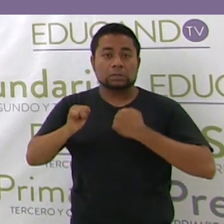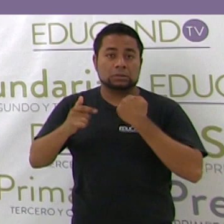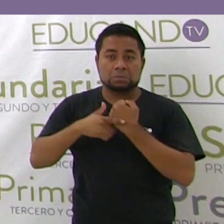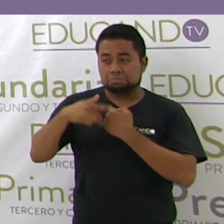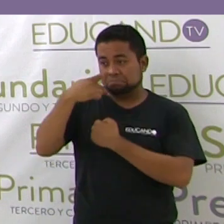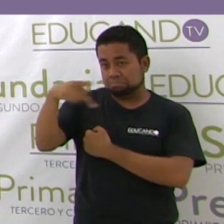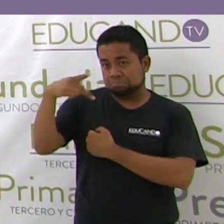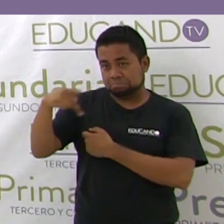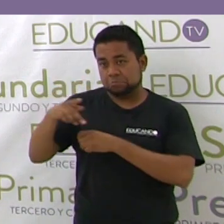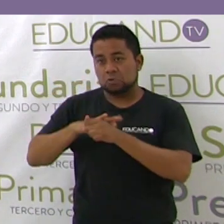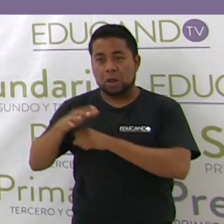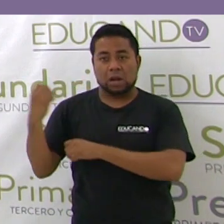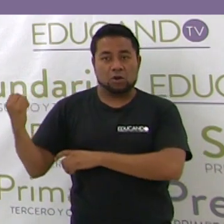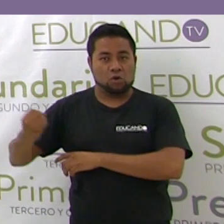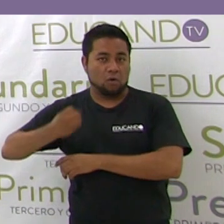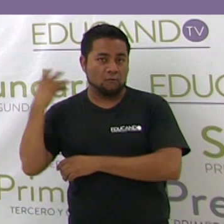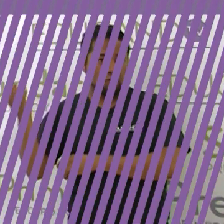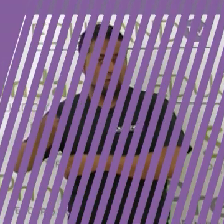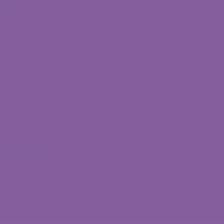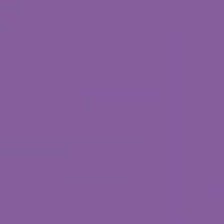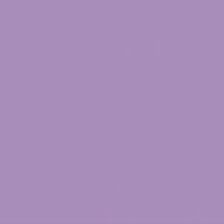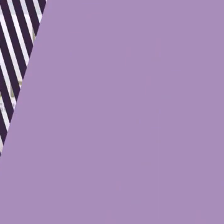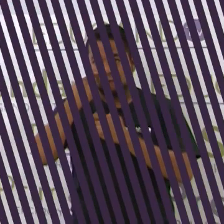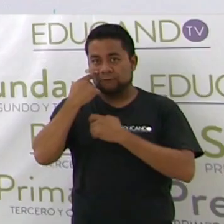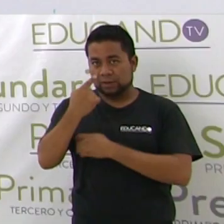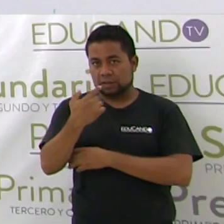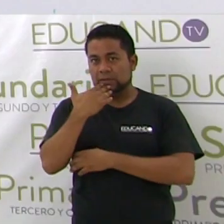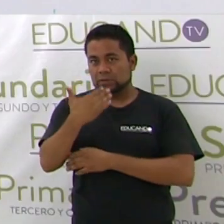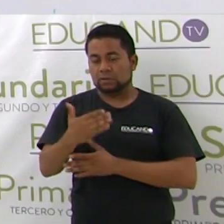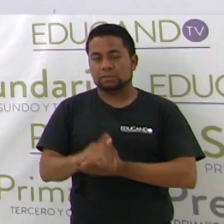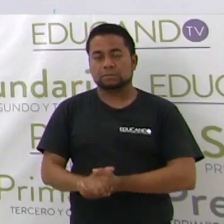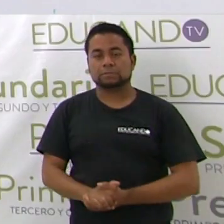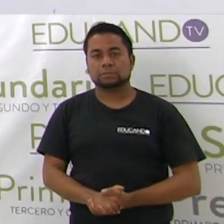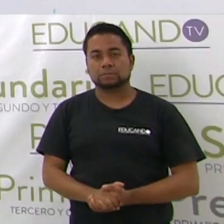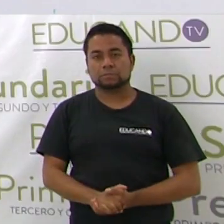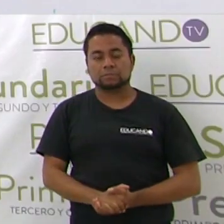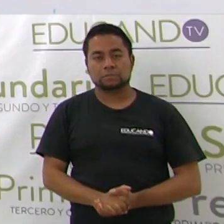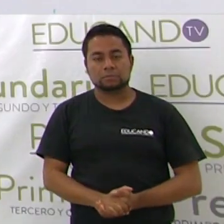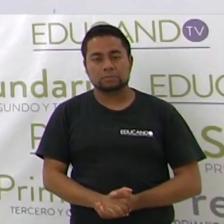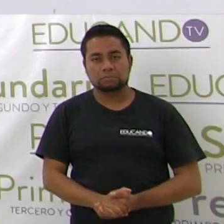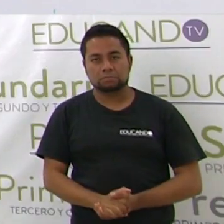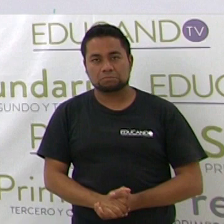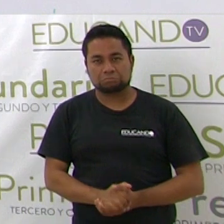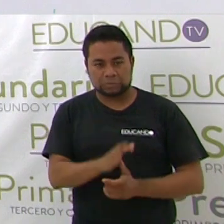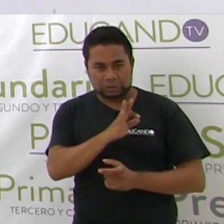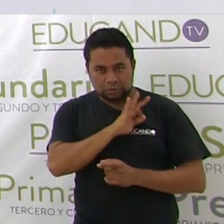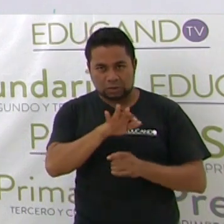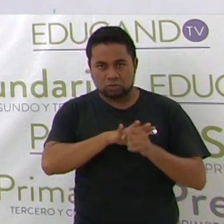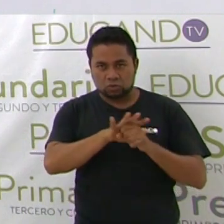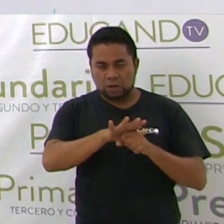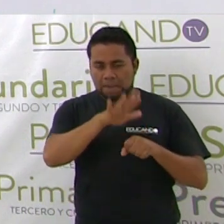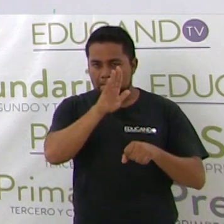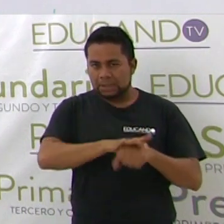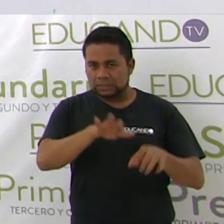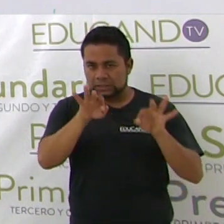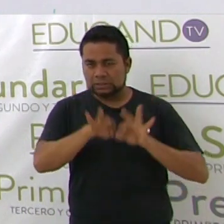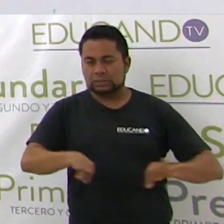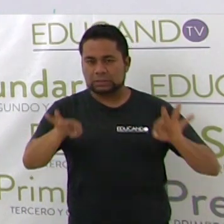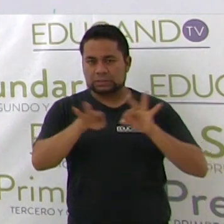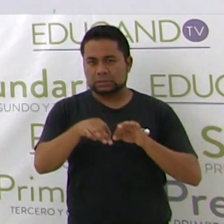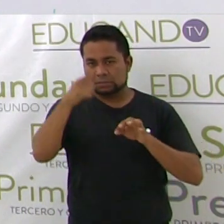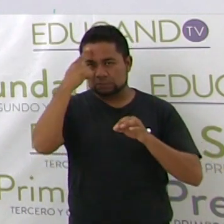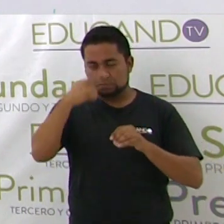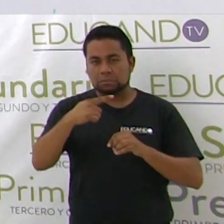propia conferencia. Fíjense muy bien. Vamos nosotros a rescatar lo más importante que